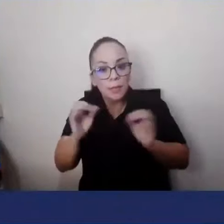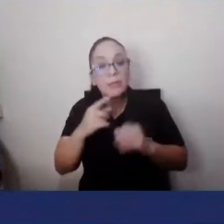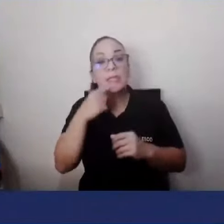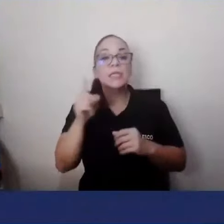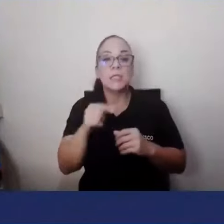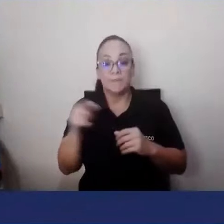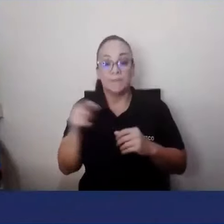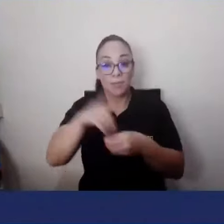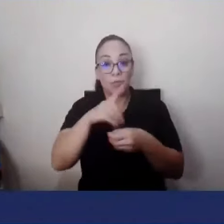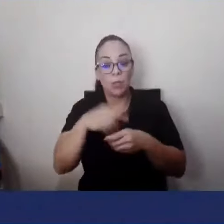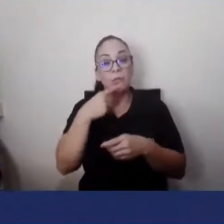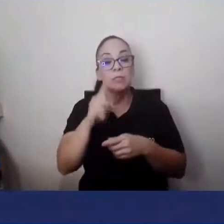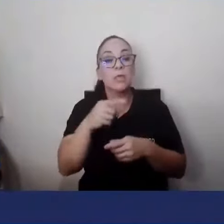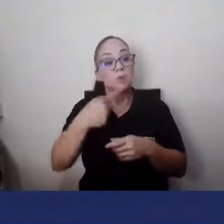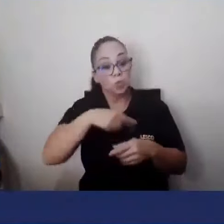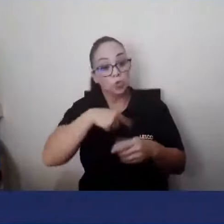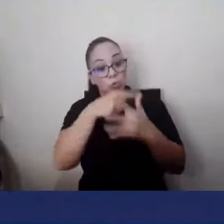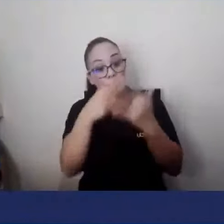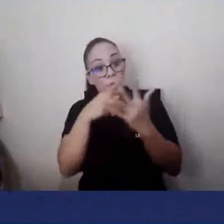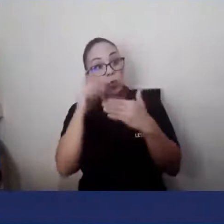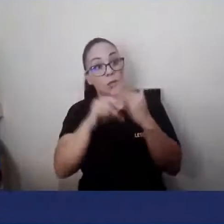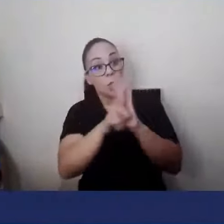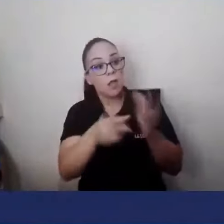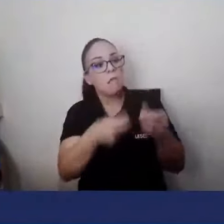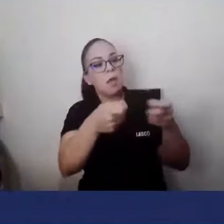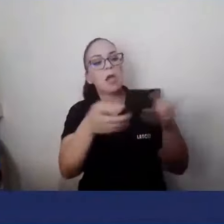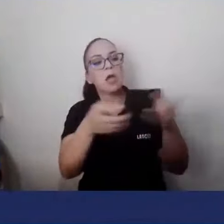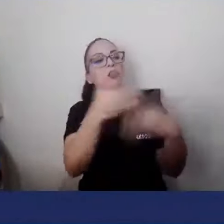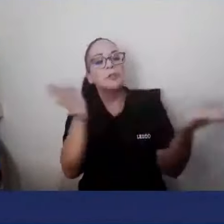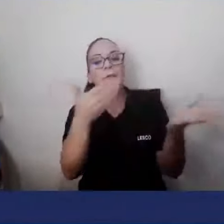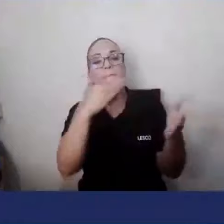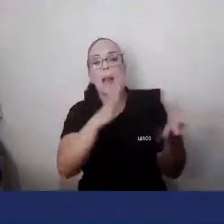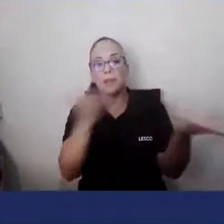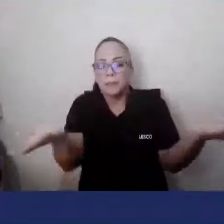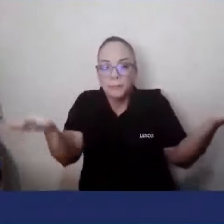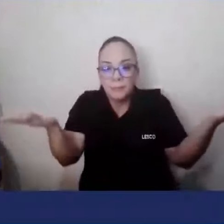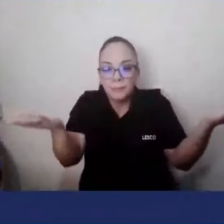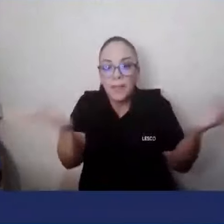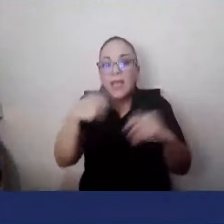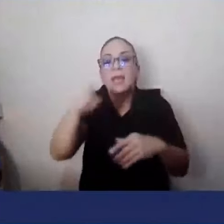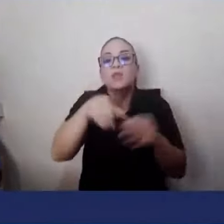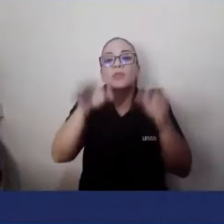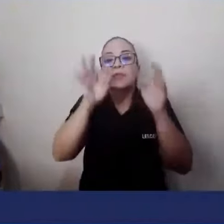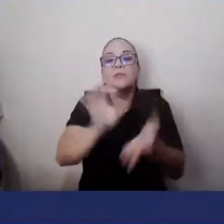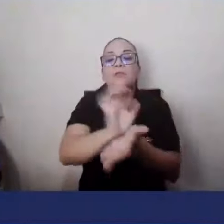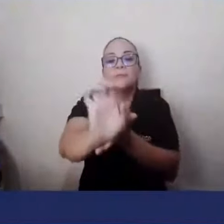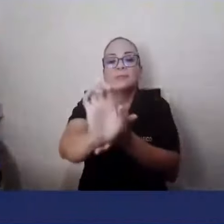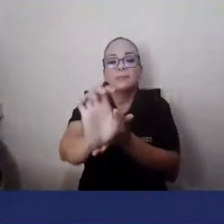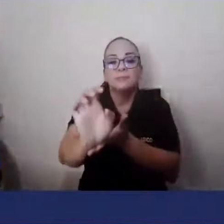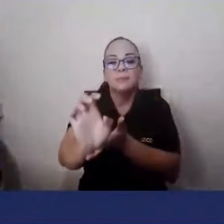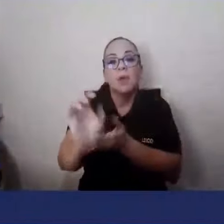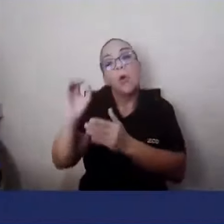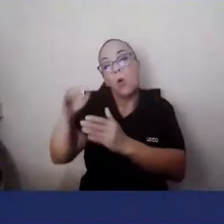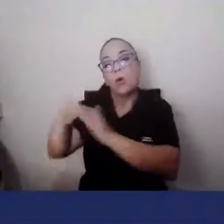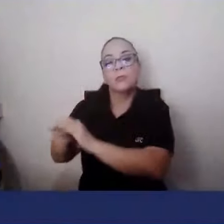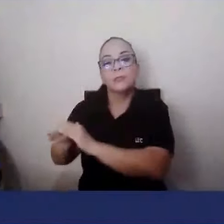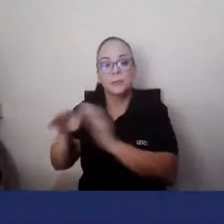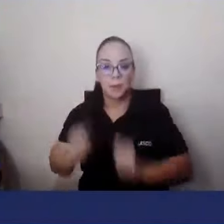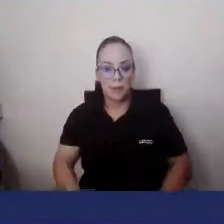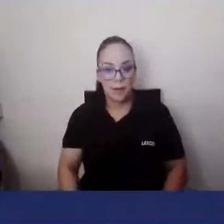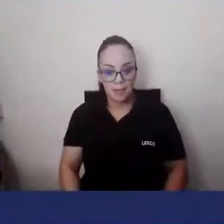malas. Y decidieron rechazarlas o archivarlas luego